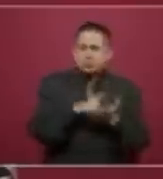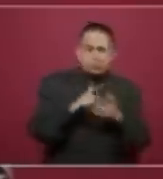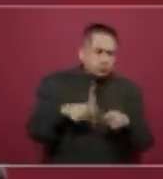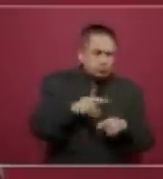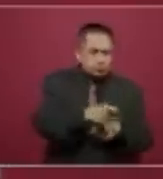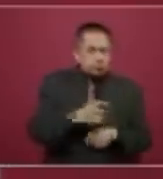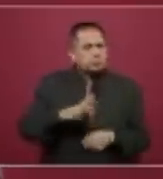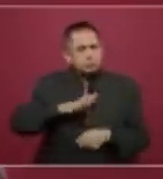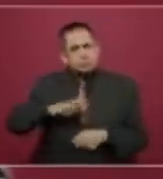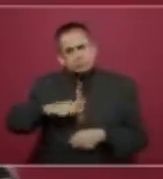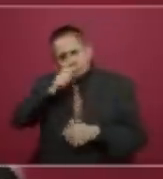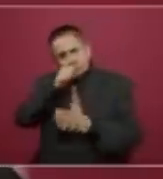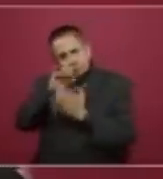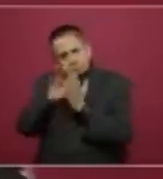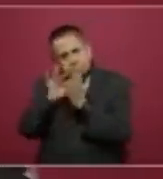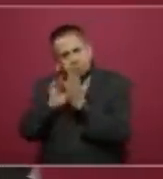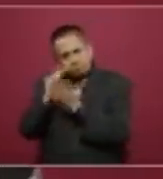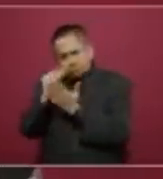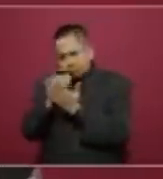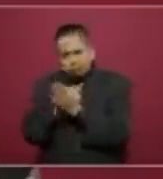fijó